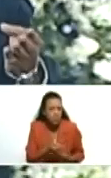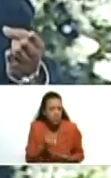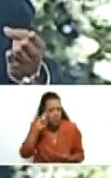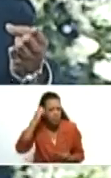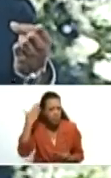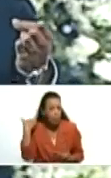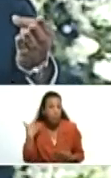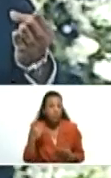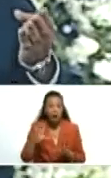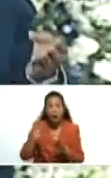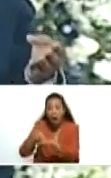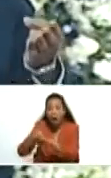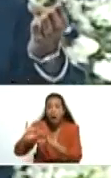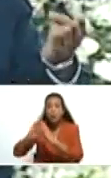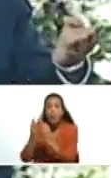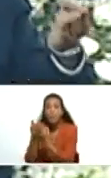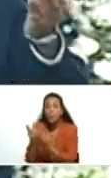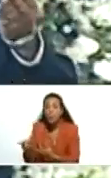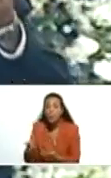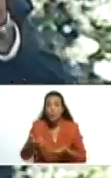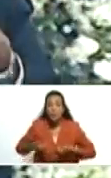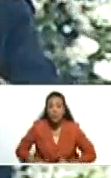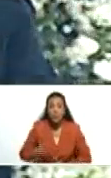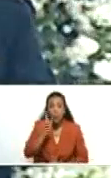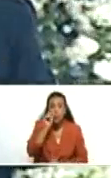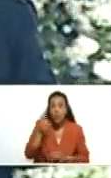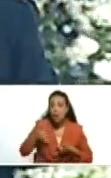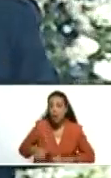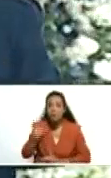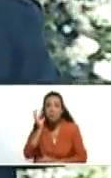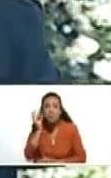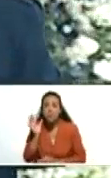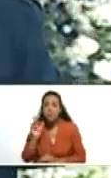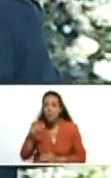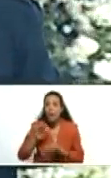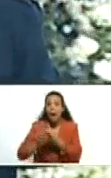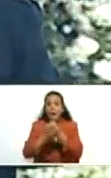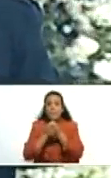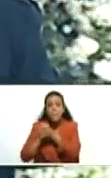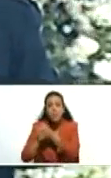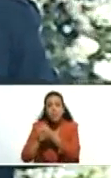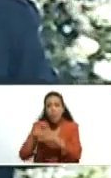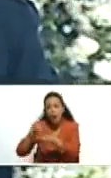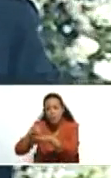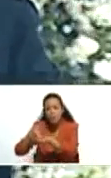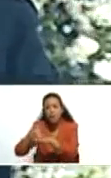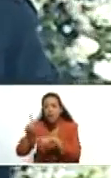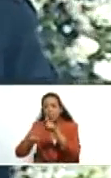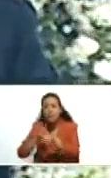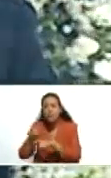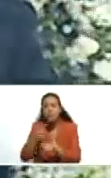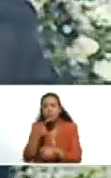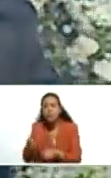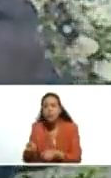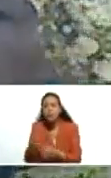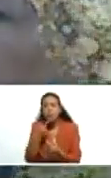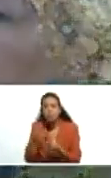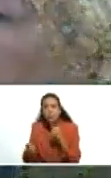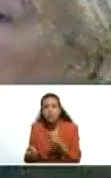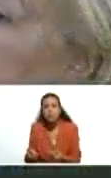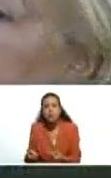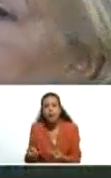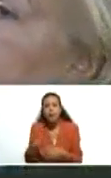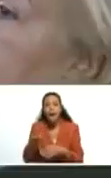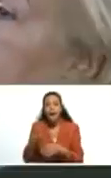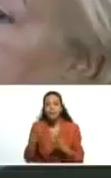a su esposa, a su hija, a su hijo, a sus familiares, a sus amigos y amigas, Luis Acuña,